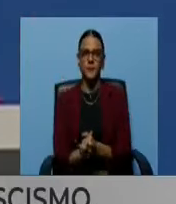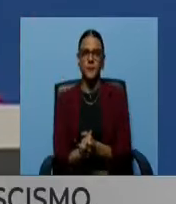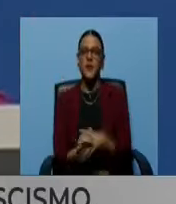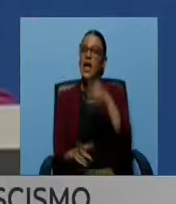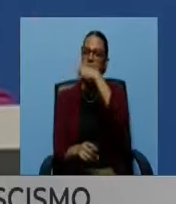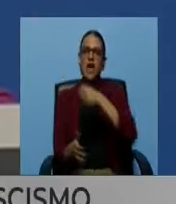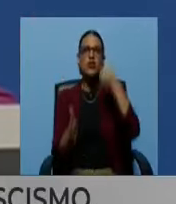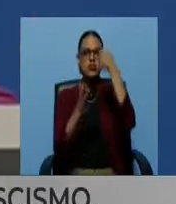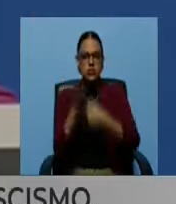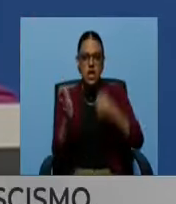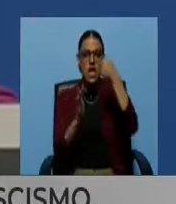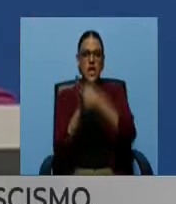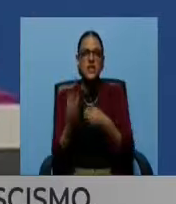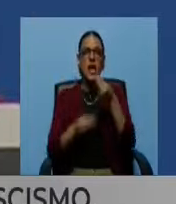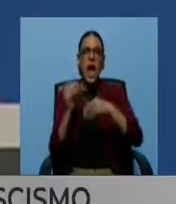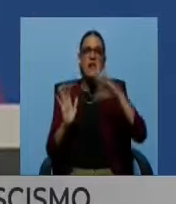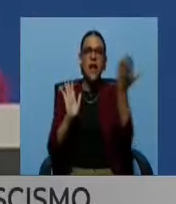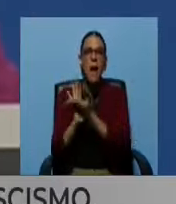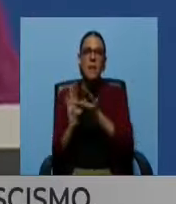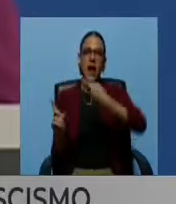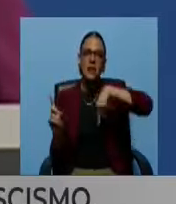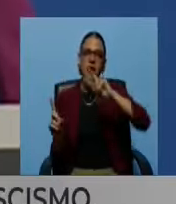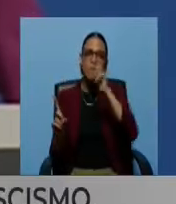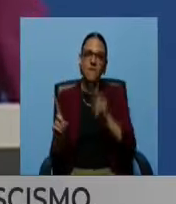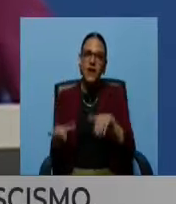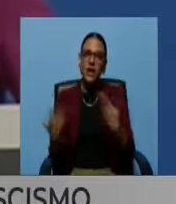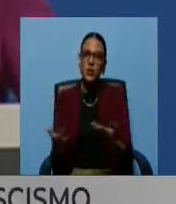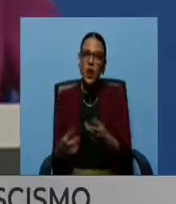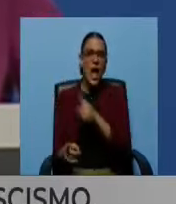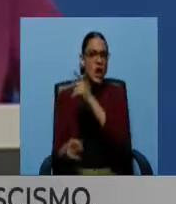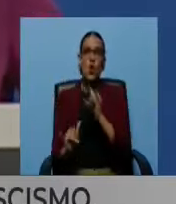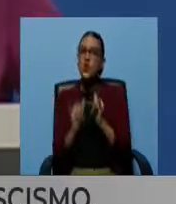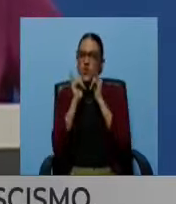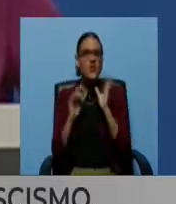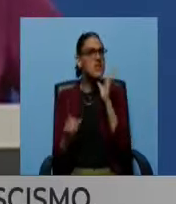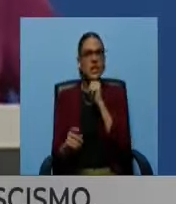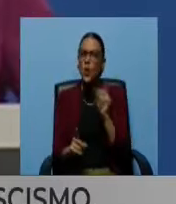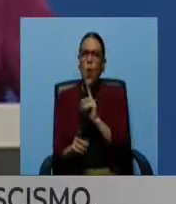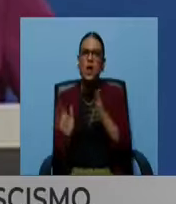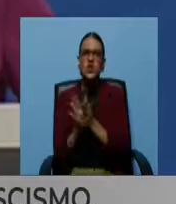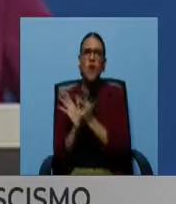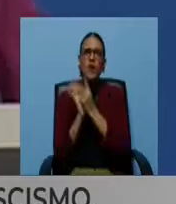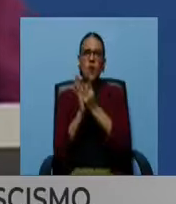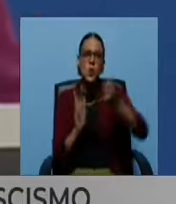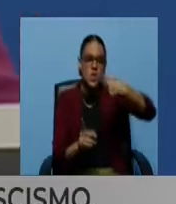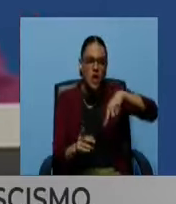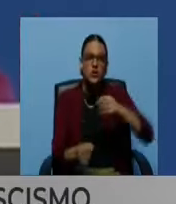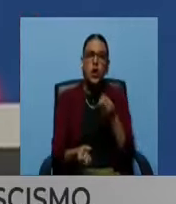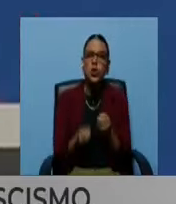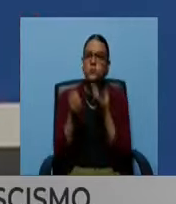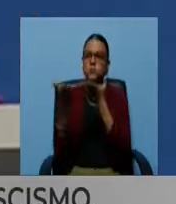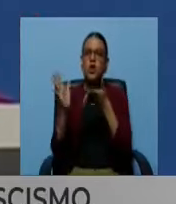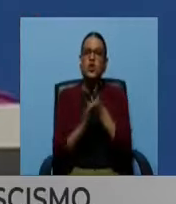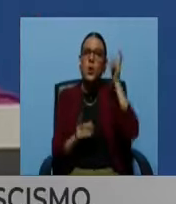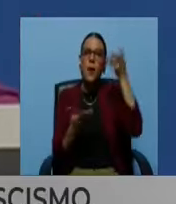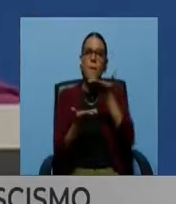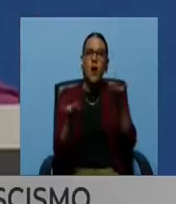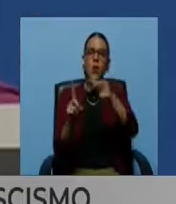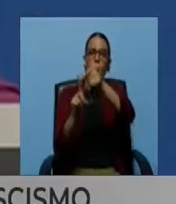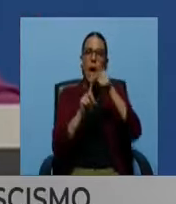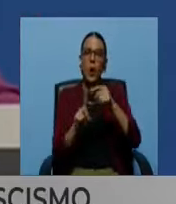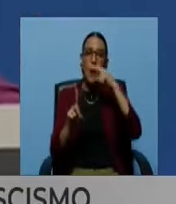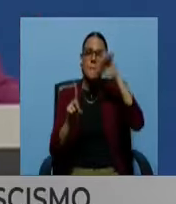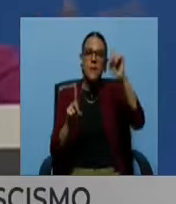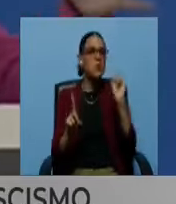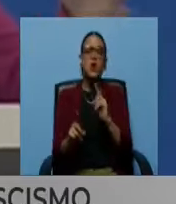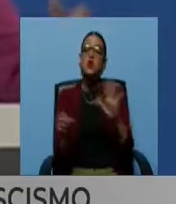Persisten las amenazas. No fue suficiente la voluntad expresada por el pueblo en las elecciones del 28 de